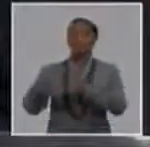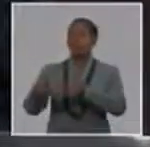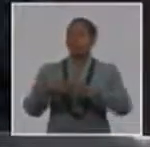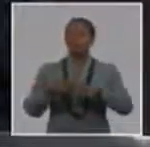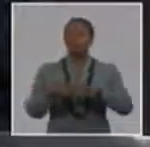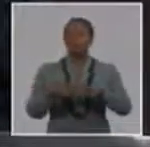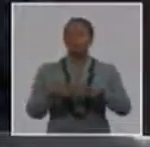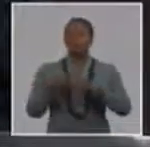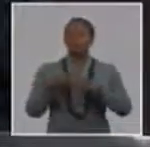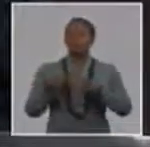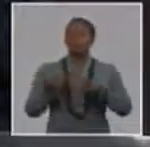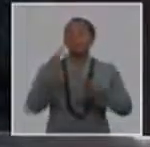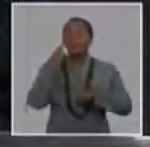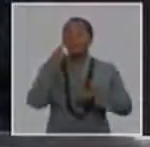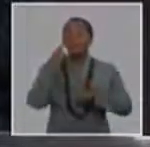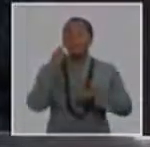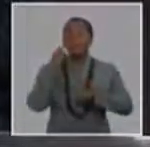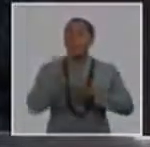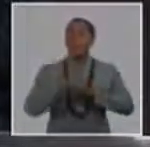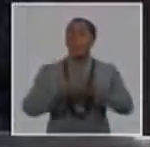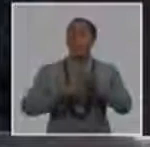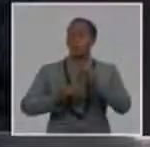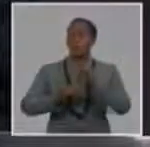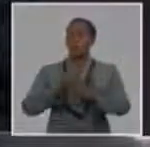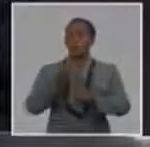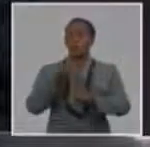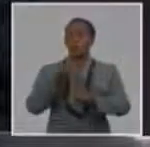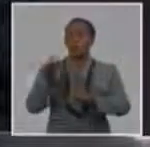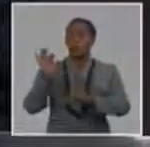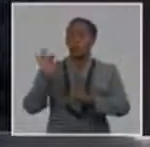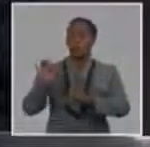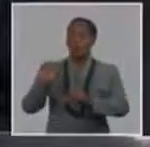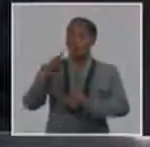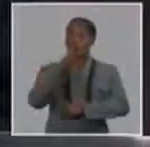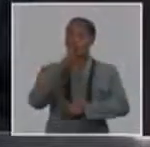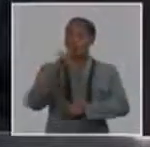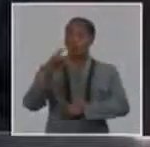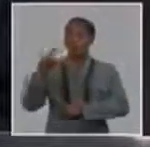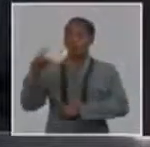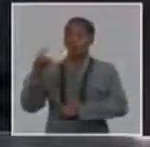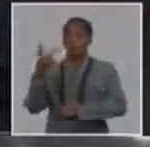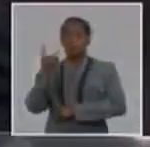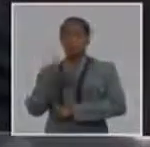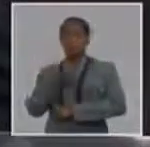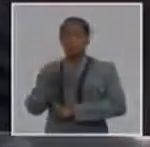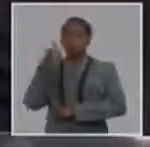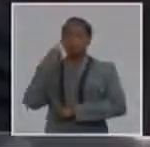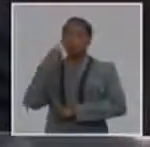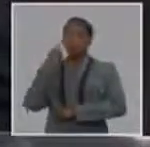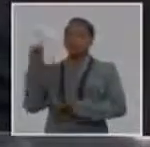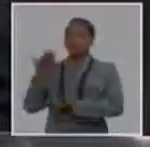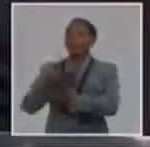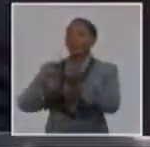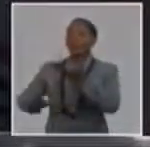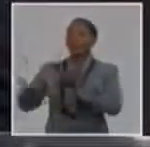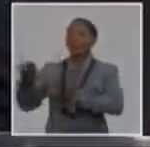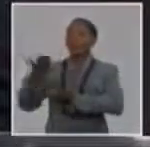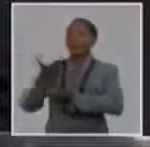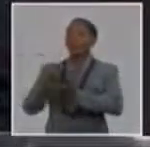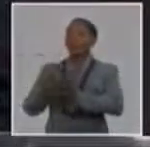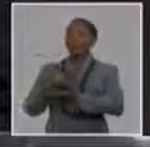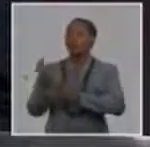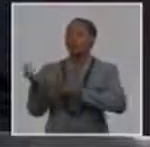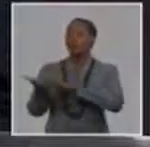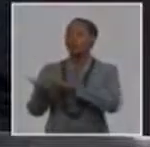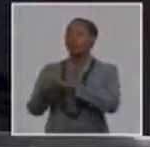ha permitido ingresar varios millones de dólares por intangible, que es no solo es la comercialización de los productos,